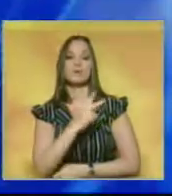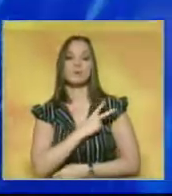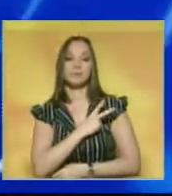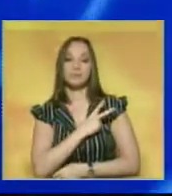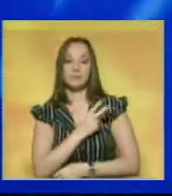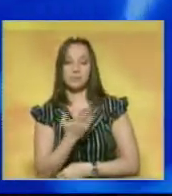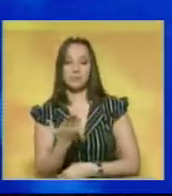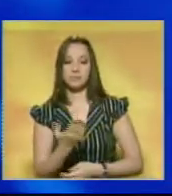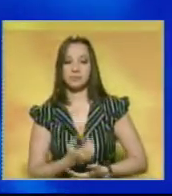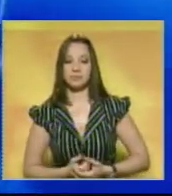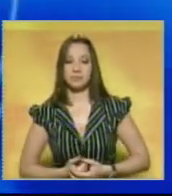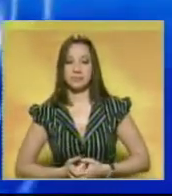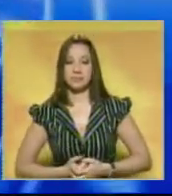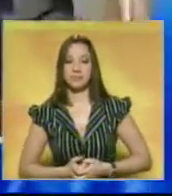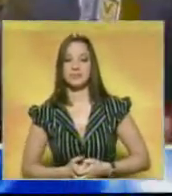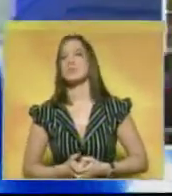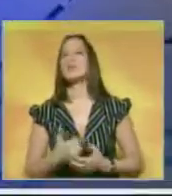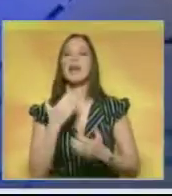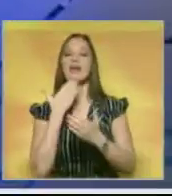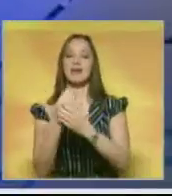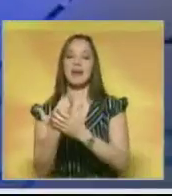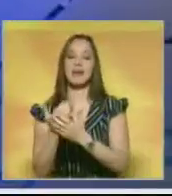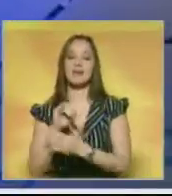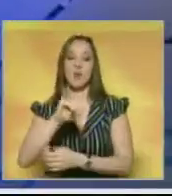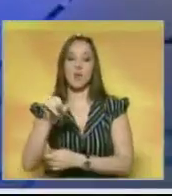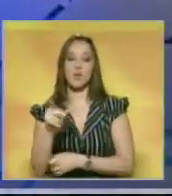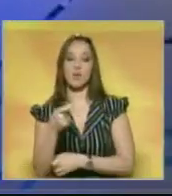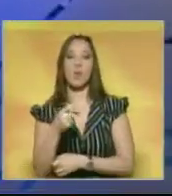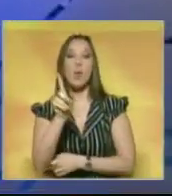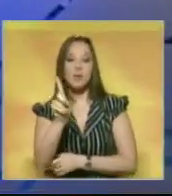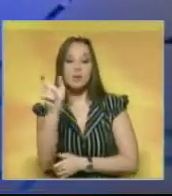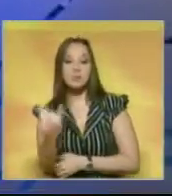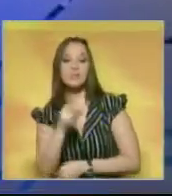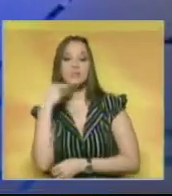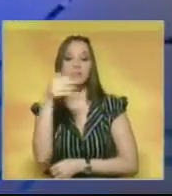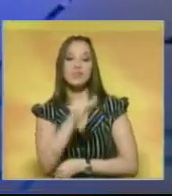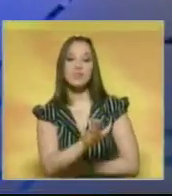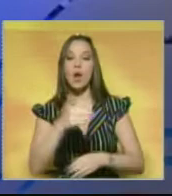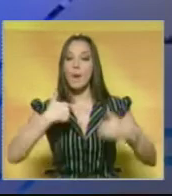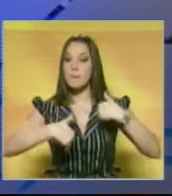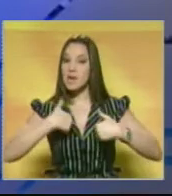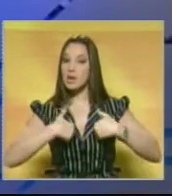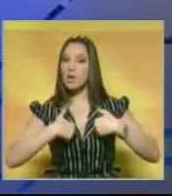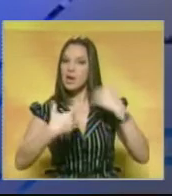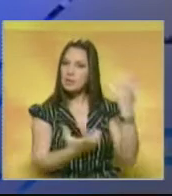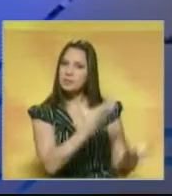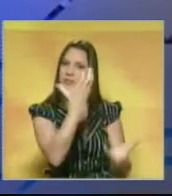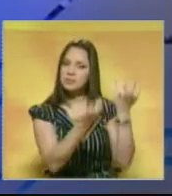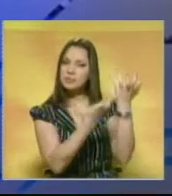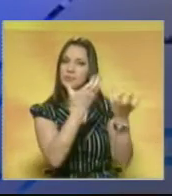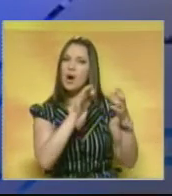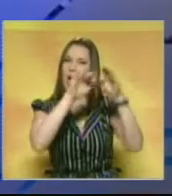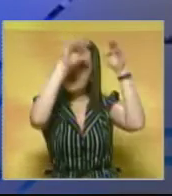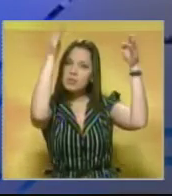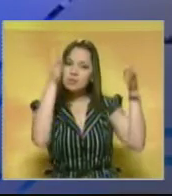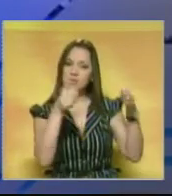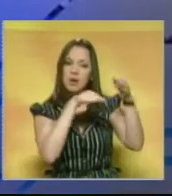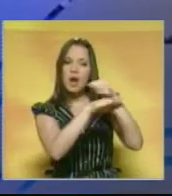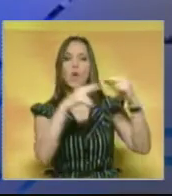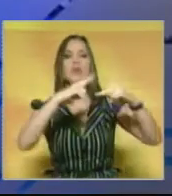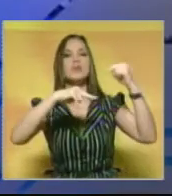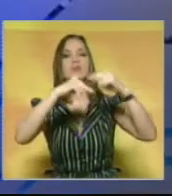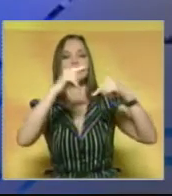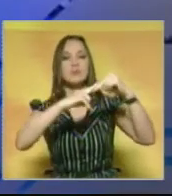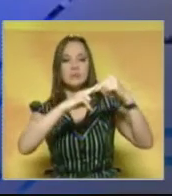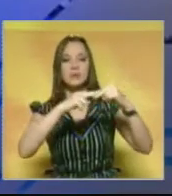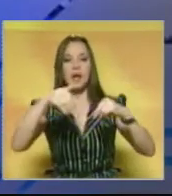de su noticiero Venevisión. Muchísimas gracias, Gustavo. Una persona falleció este miércoles durante un incendio registrado en el galpón de una constructora